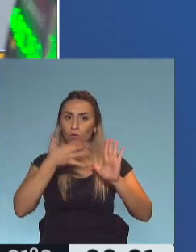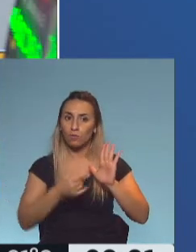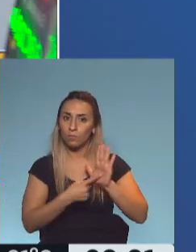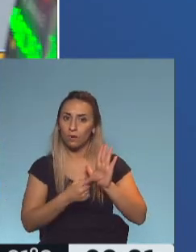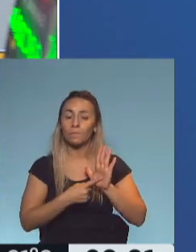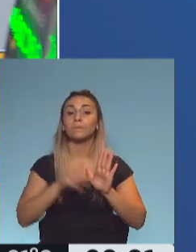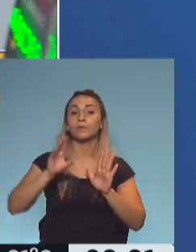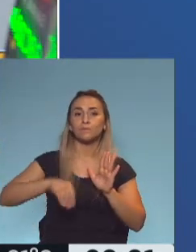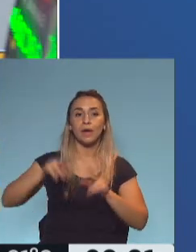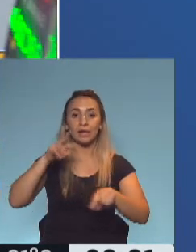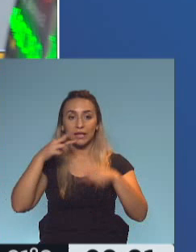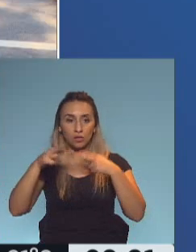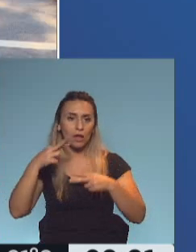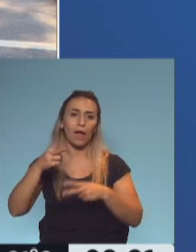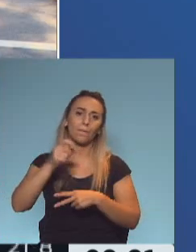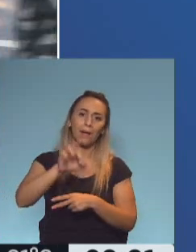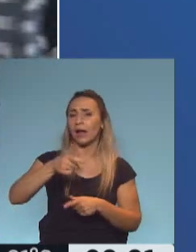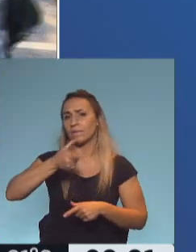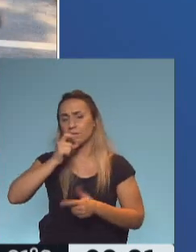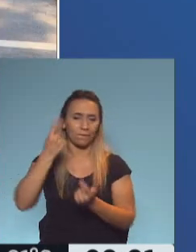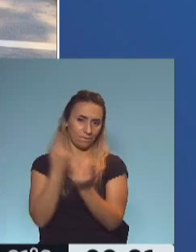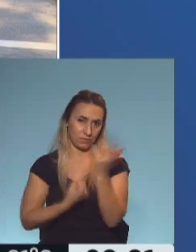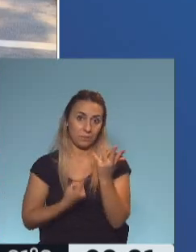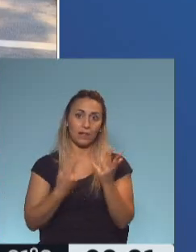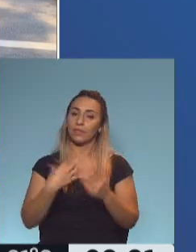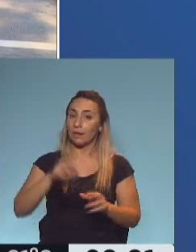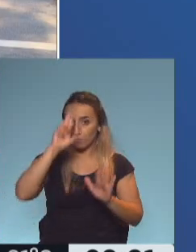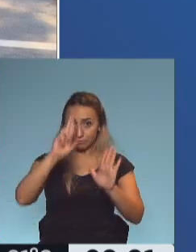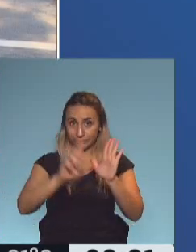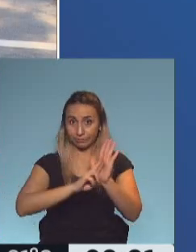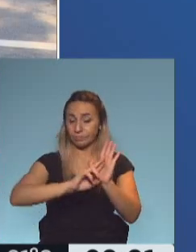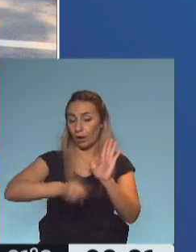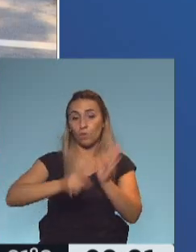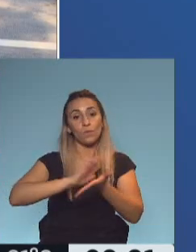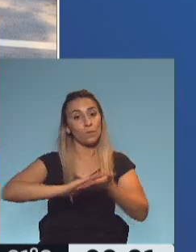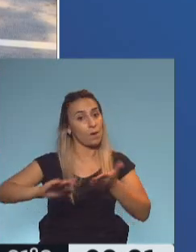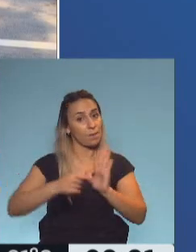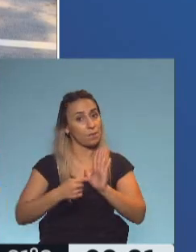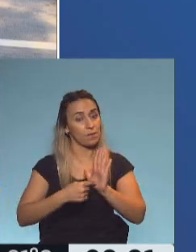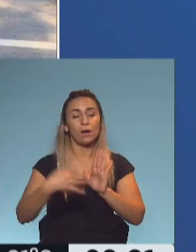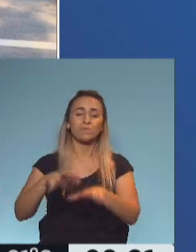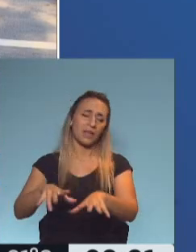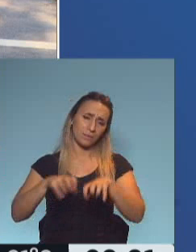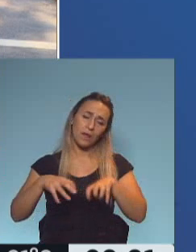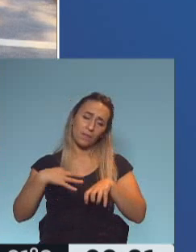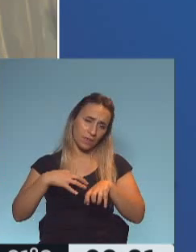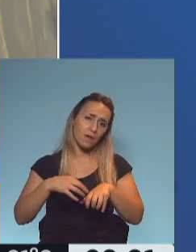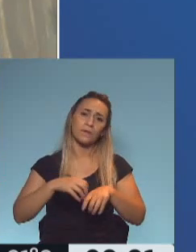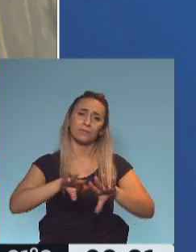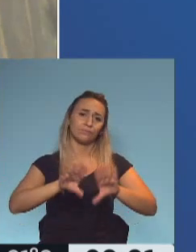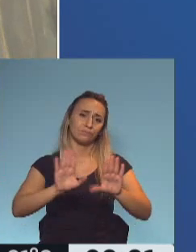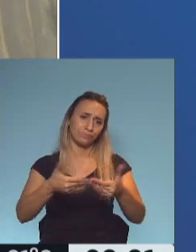nuevos horarios y a las nuevas disposiciones, guardando un poco más temprano. Bueno, esto nos obliga a